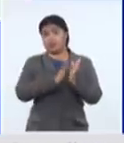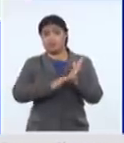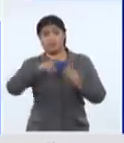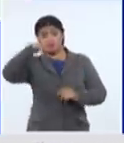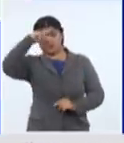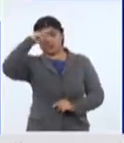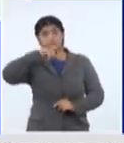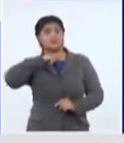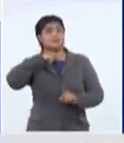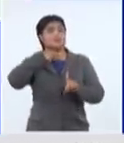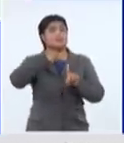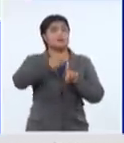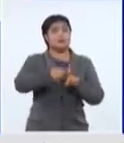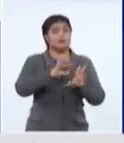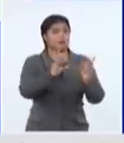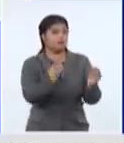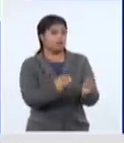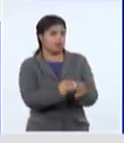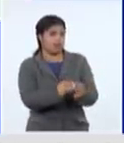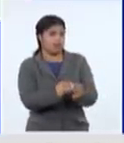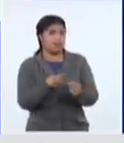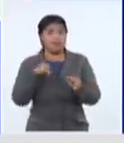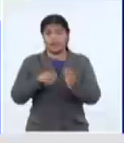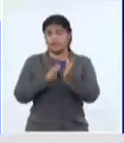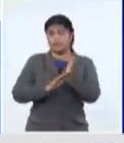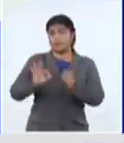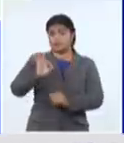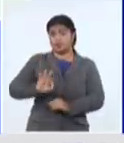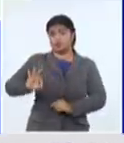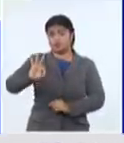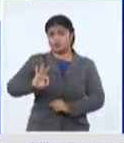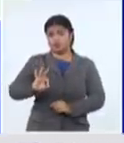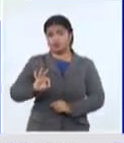aprecia una reducción. Y lamentablemente han fallecido